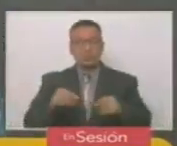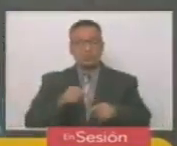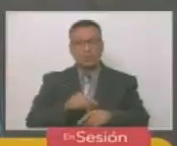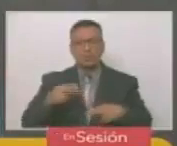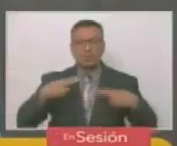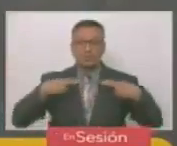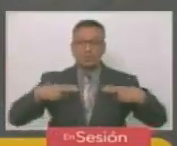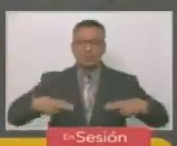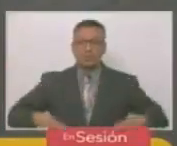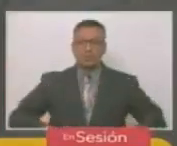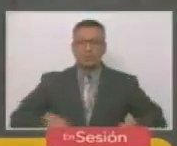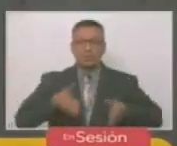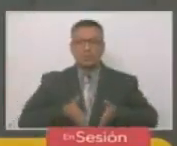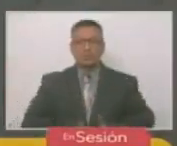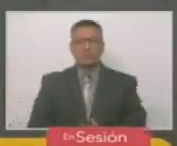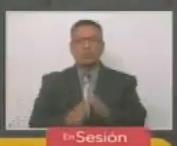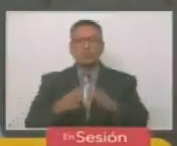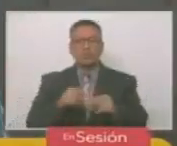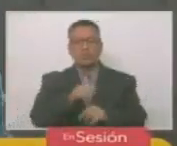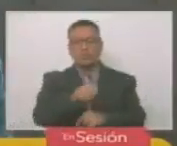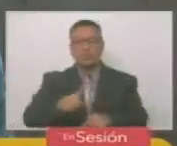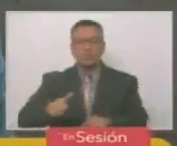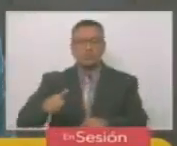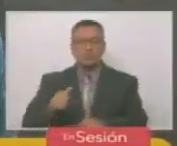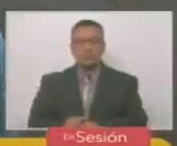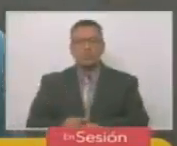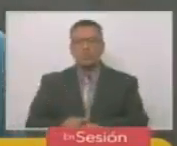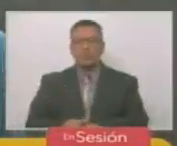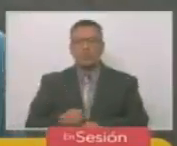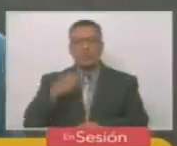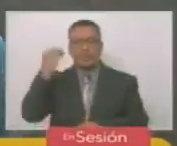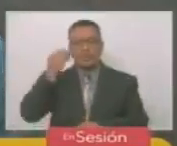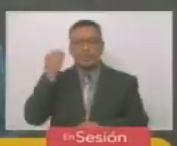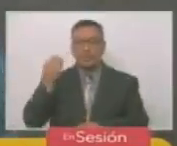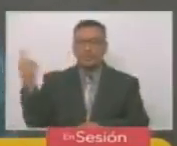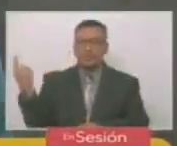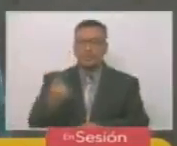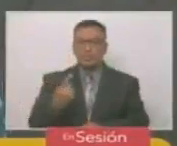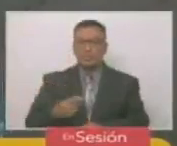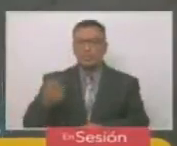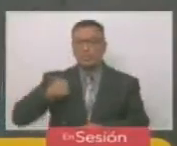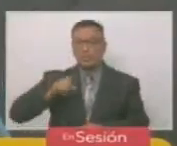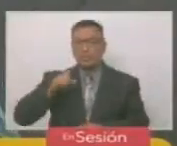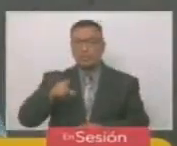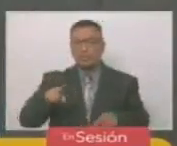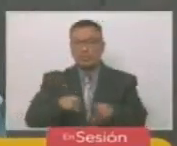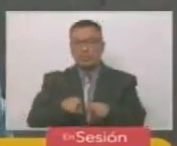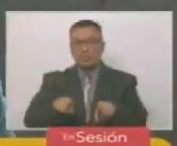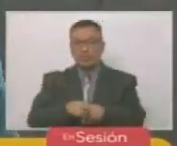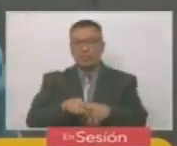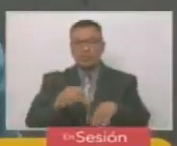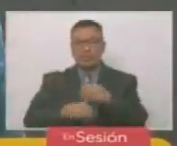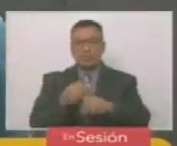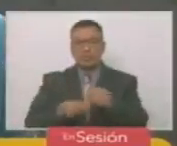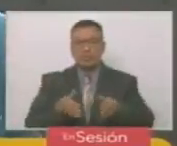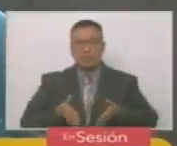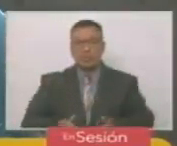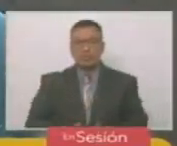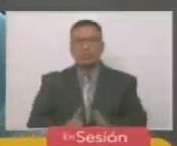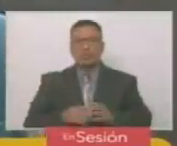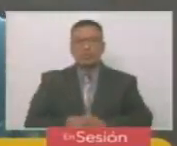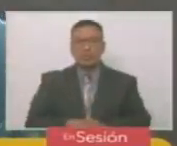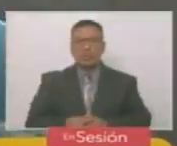humana, de los individuos que son concebidos, tiene que ser de la misma manera como fueron concebidos.